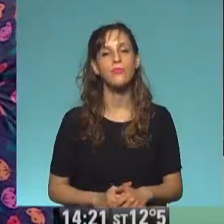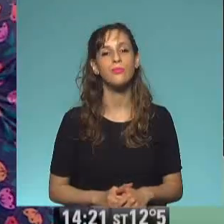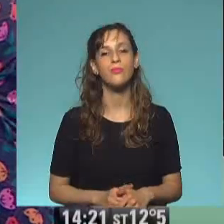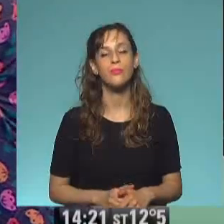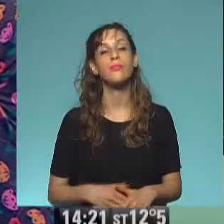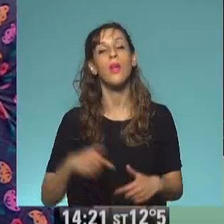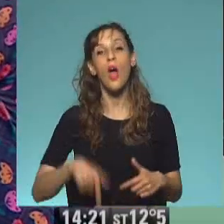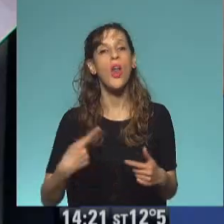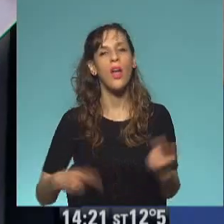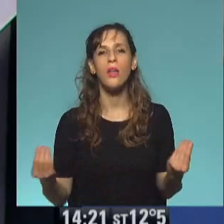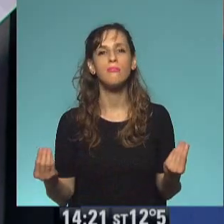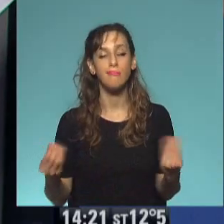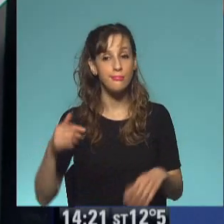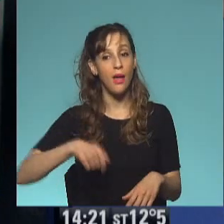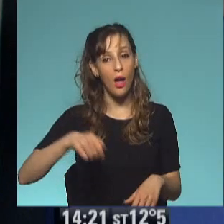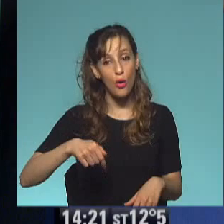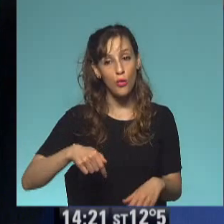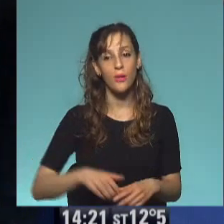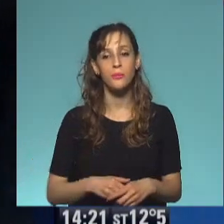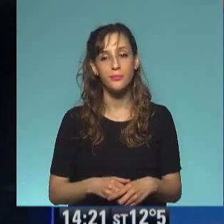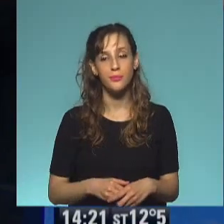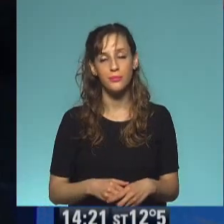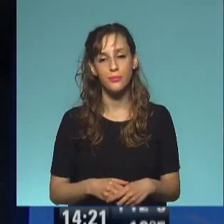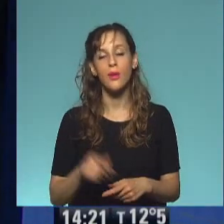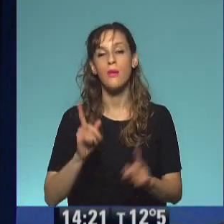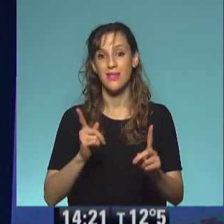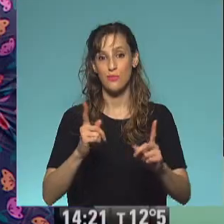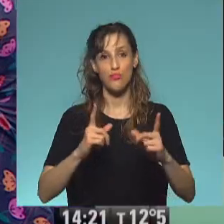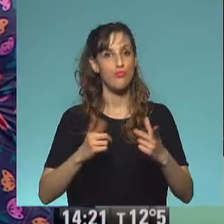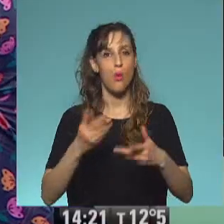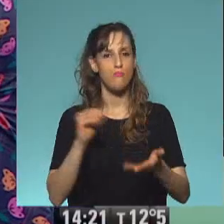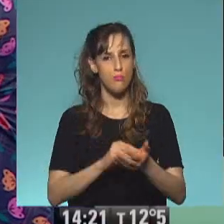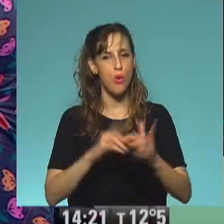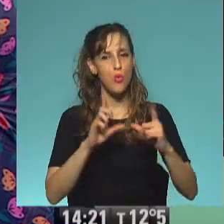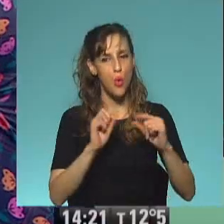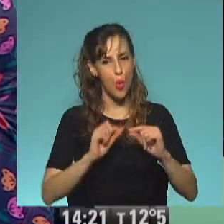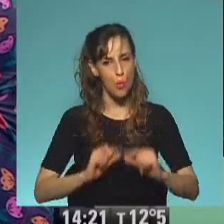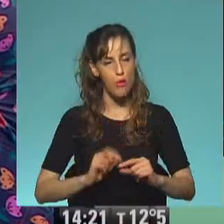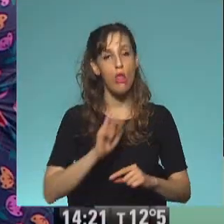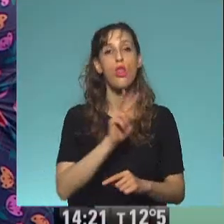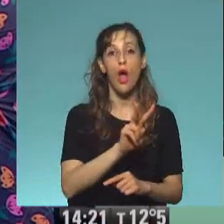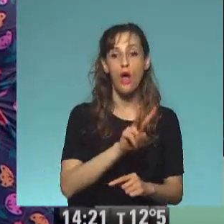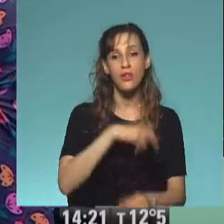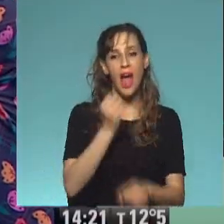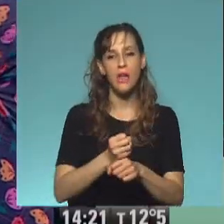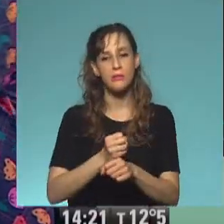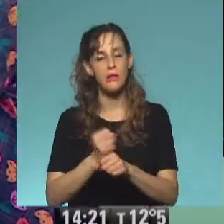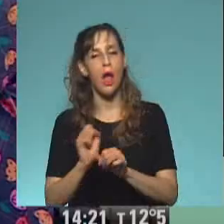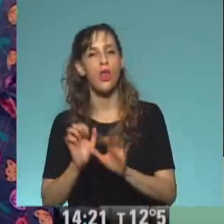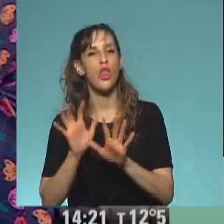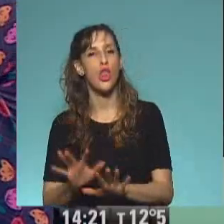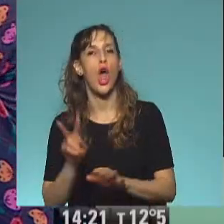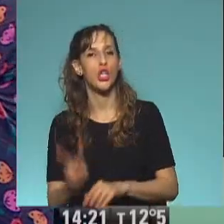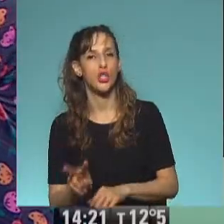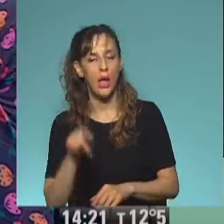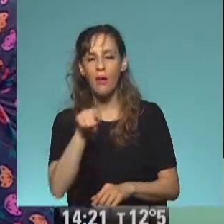Bien, ¿y ahora qué hacemos? ¿Y ahora qué hacemos? Vamos a poner en este tablero números del 2 al 12. En el orden que querramos y